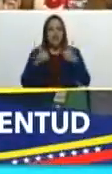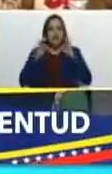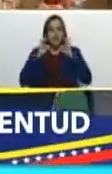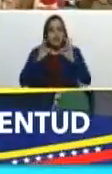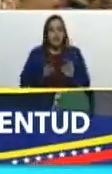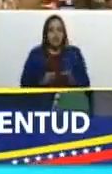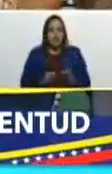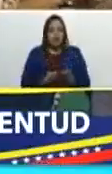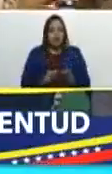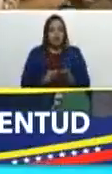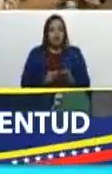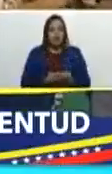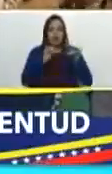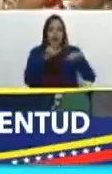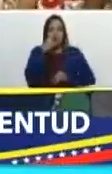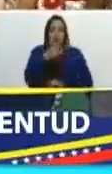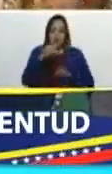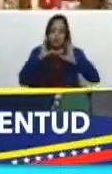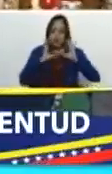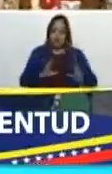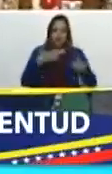Por eso es que dicen cuerpo sano,